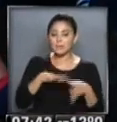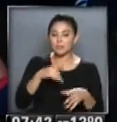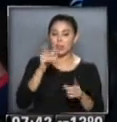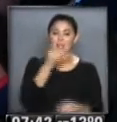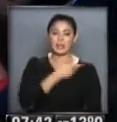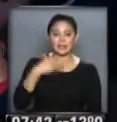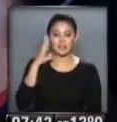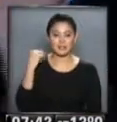como lo acompañamos todos los años